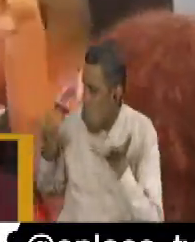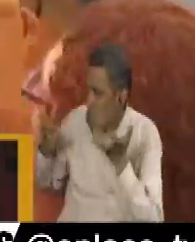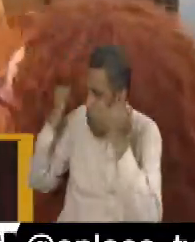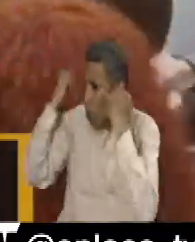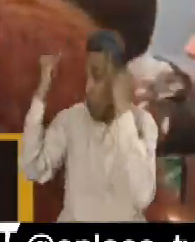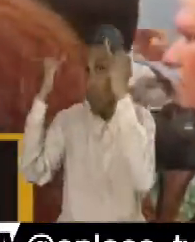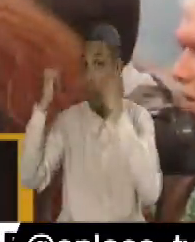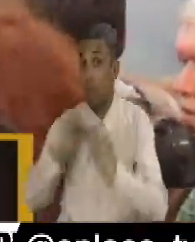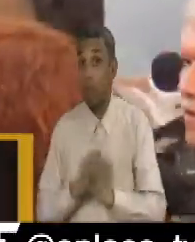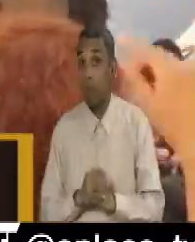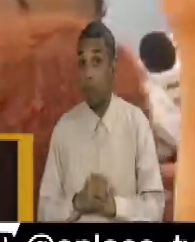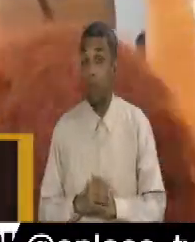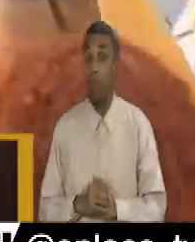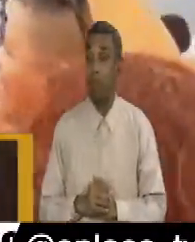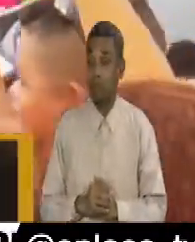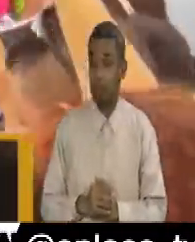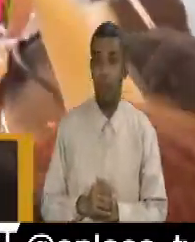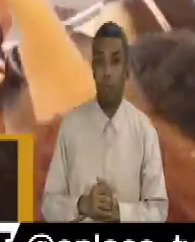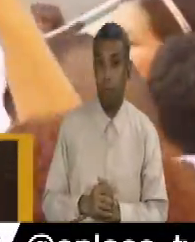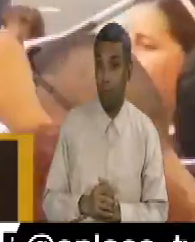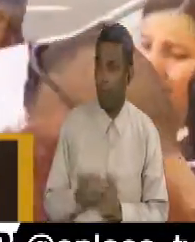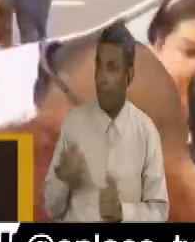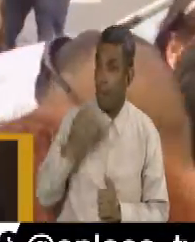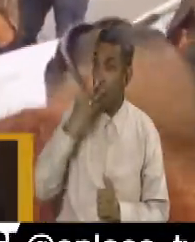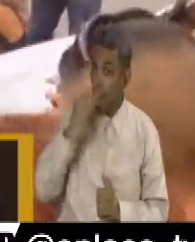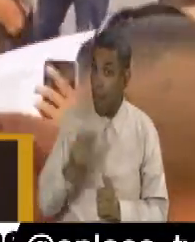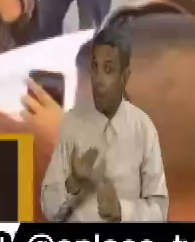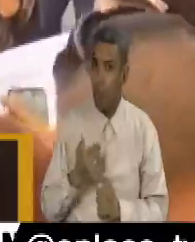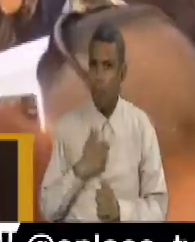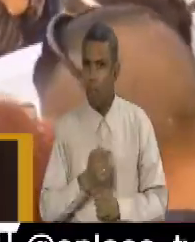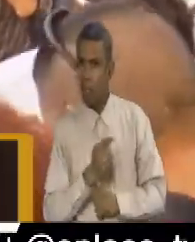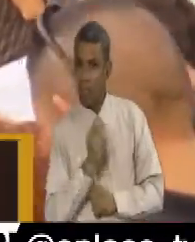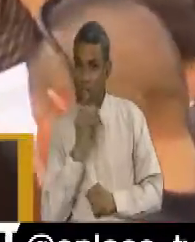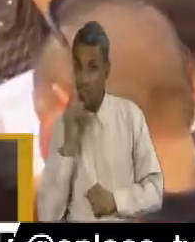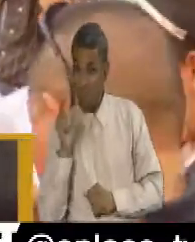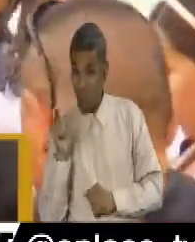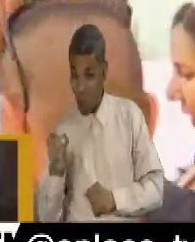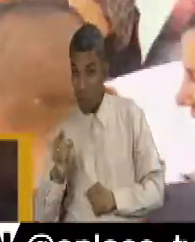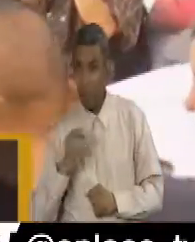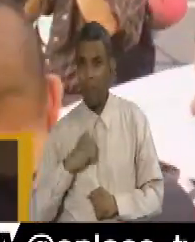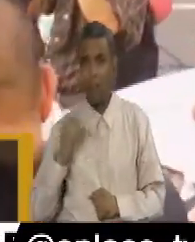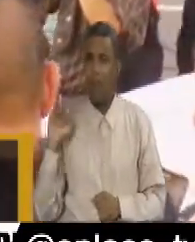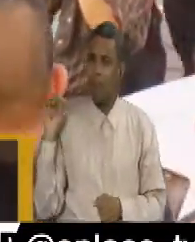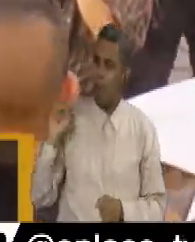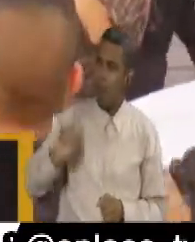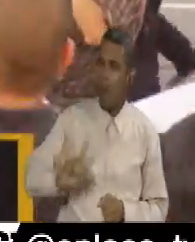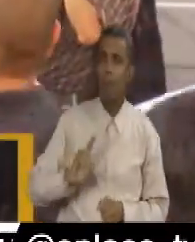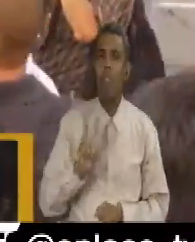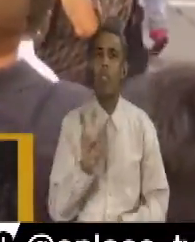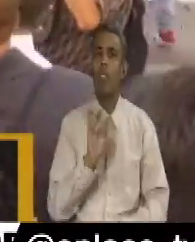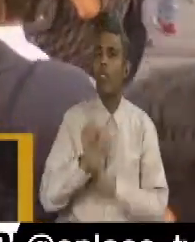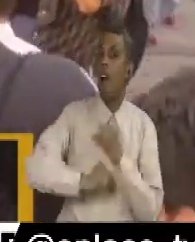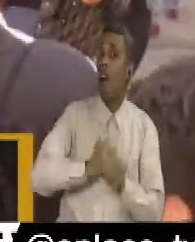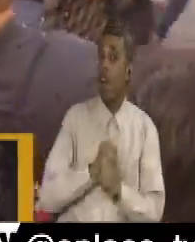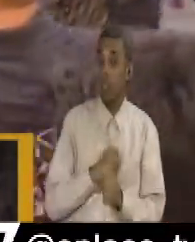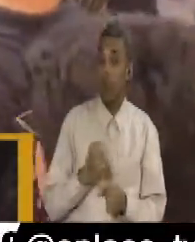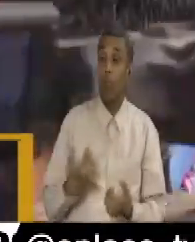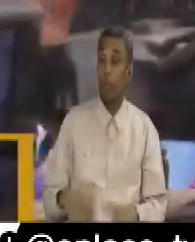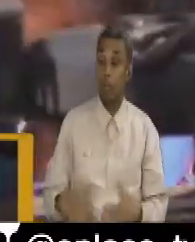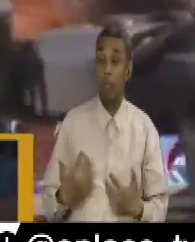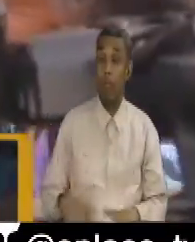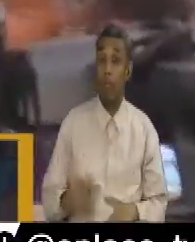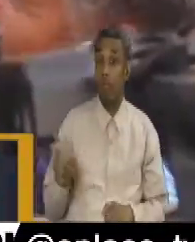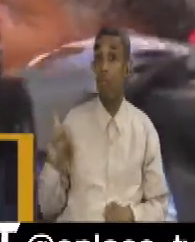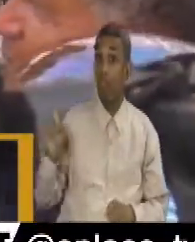condenados. Eso indica que los 7 años que David Ravelo ha estado en la cárcel es una deuda que la justicia colombiana tiene con David Ravelo. Así que este